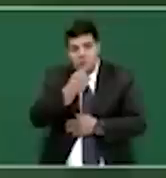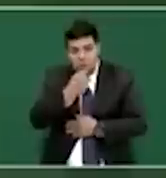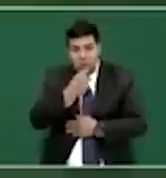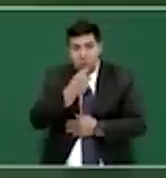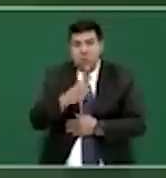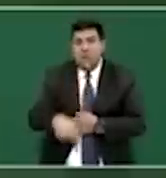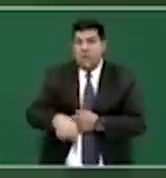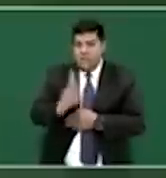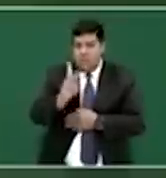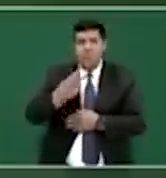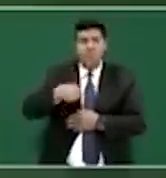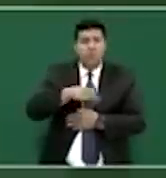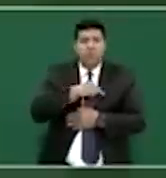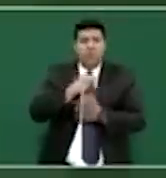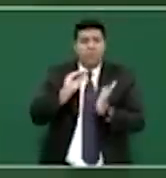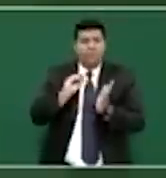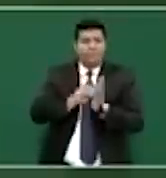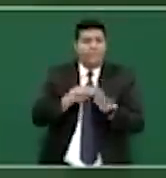la reforma constitucional,